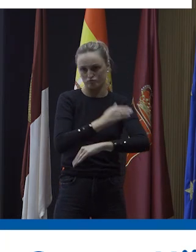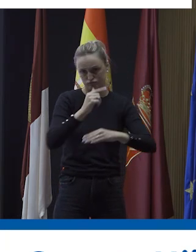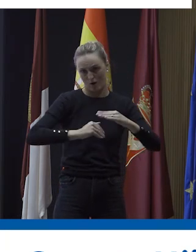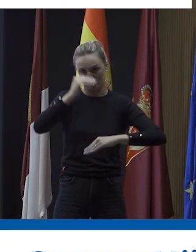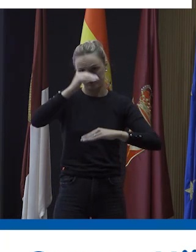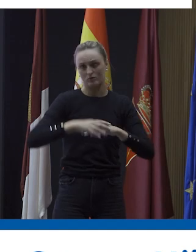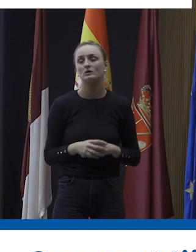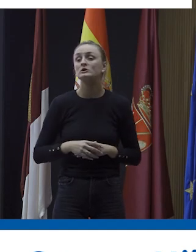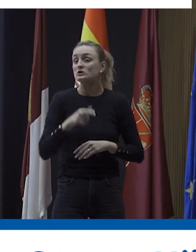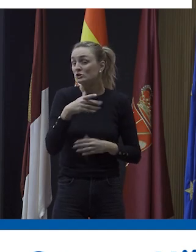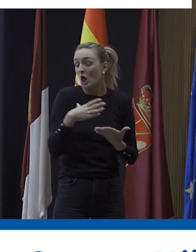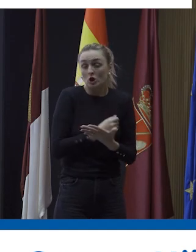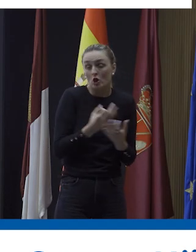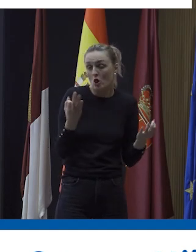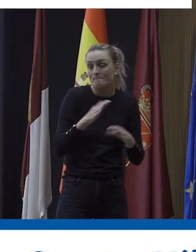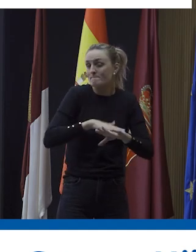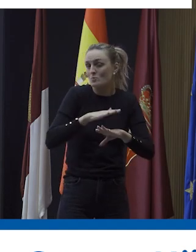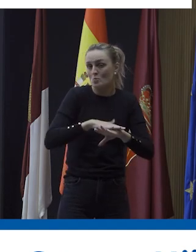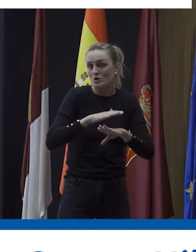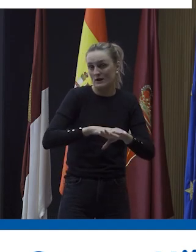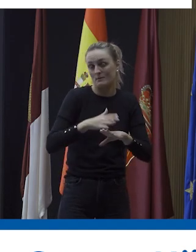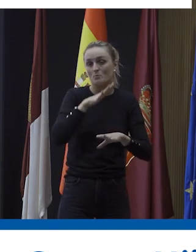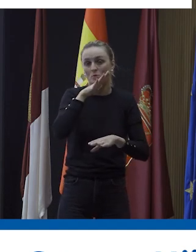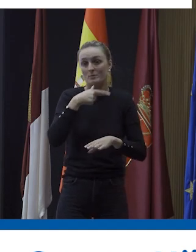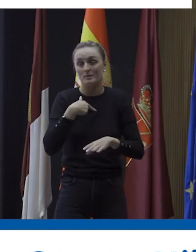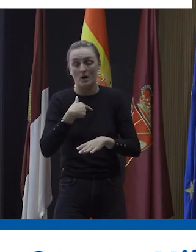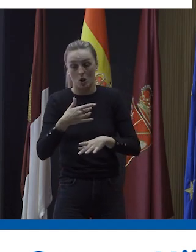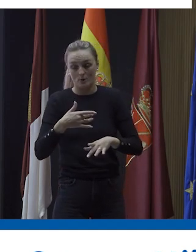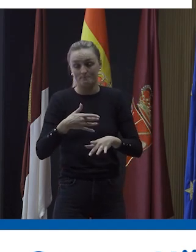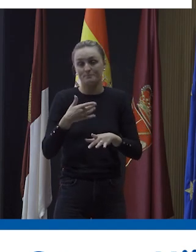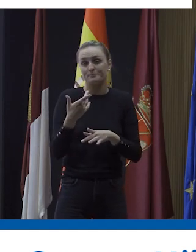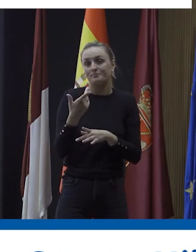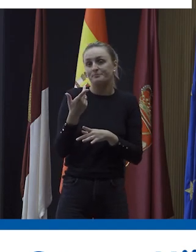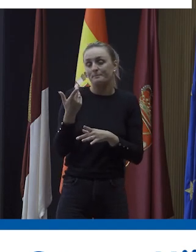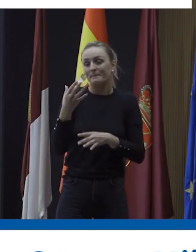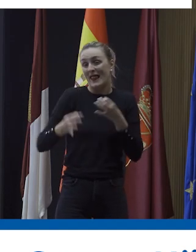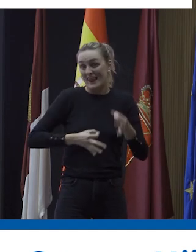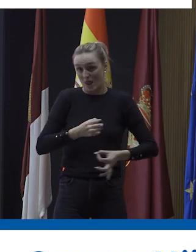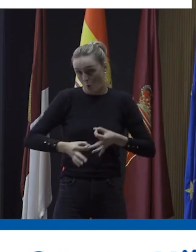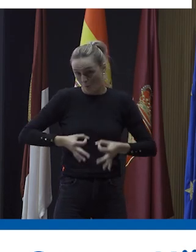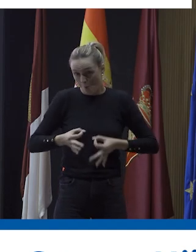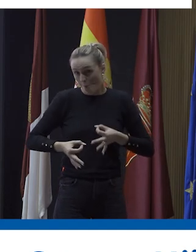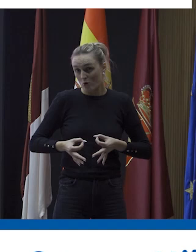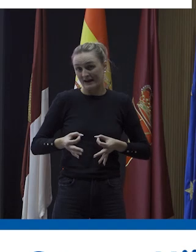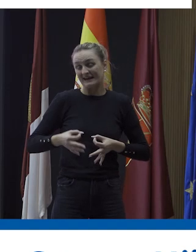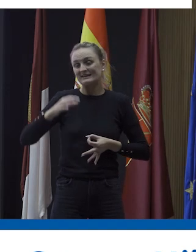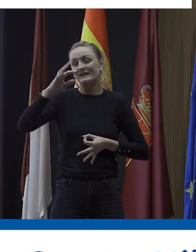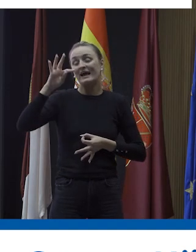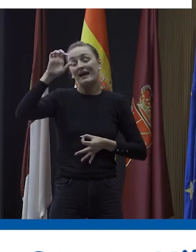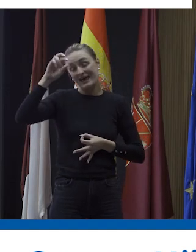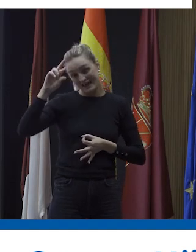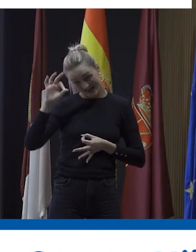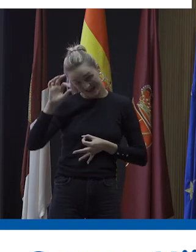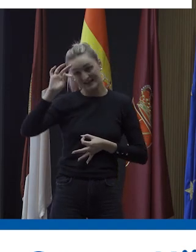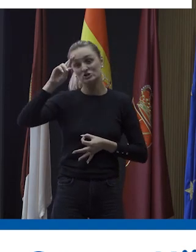porque los estrógenos se van, disminuyen tanto, que eran los que nos protegían y ya se han ido, y